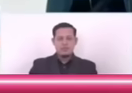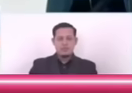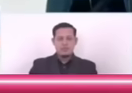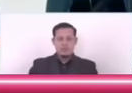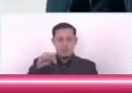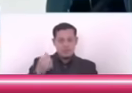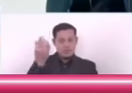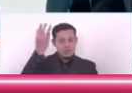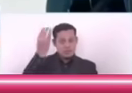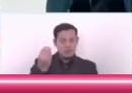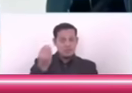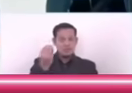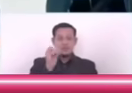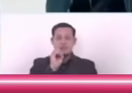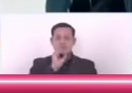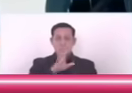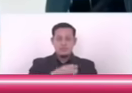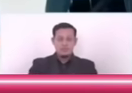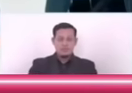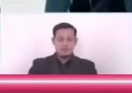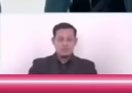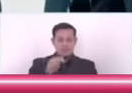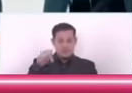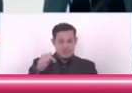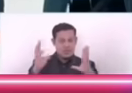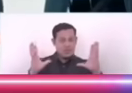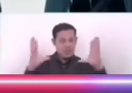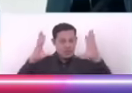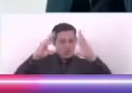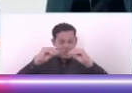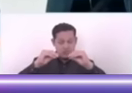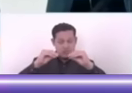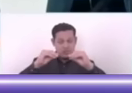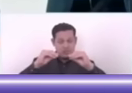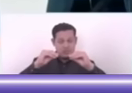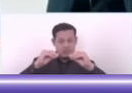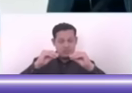este día dijo esta noche